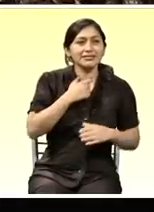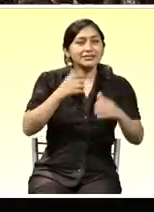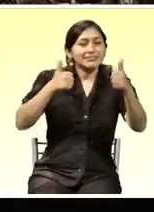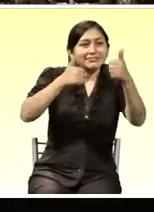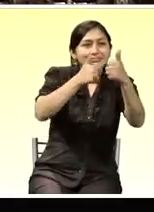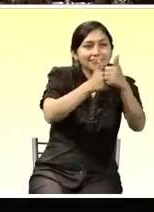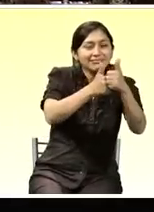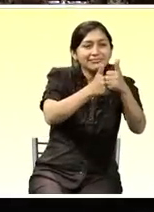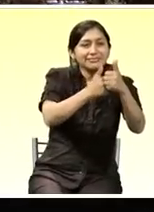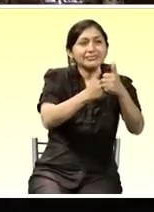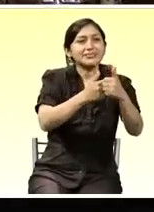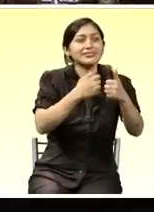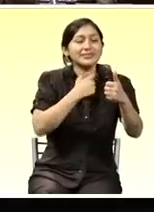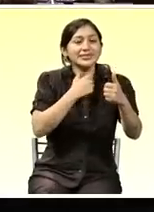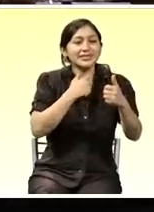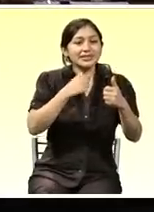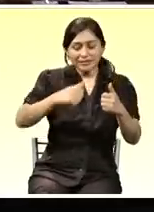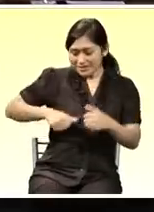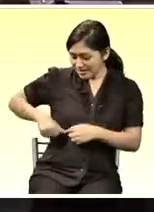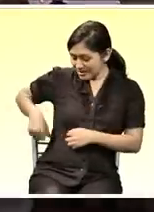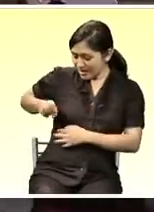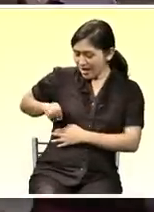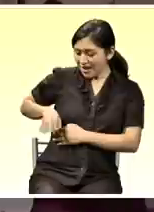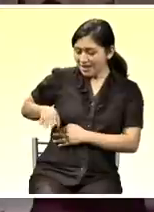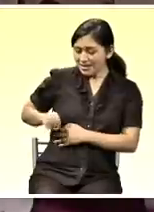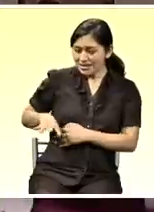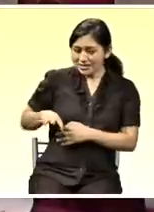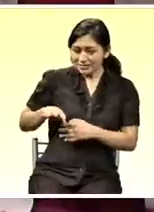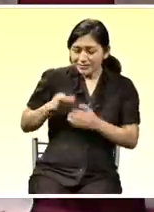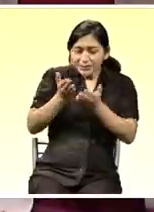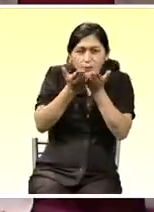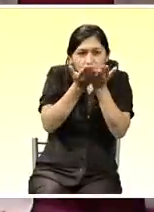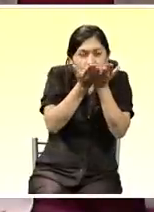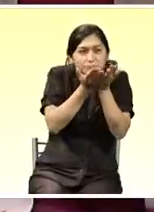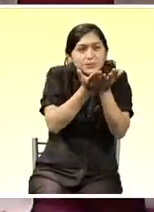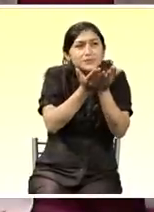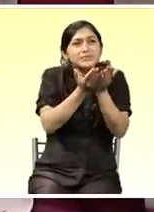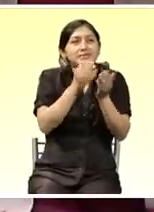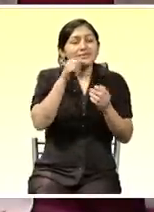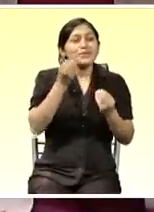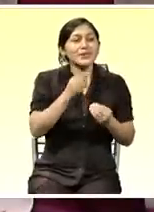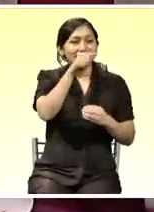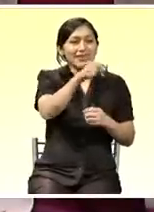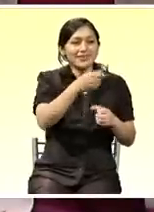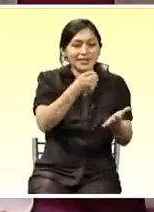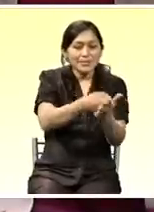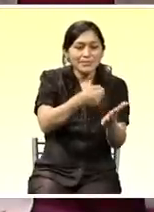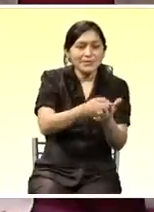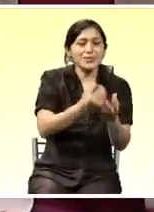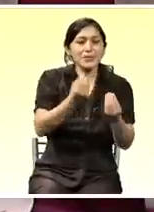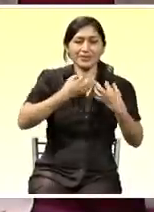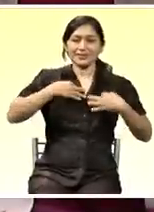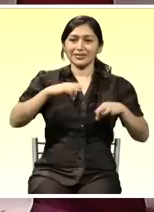a beber de aquella sangre de su amoroso costado, que es todo el precio de nuestra redención.